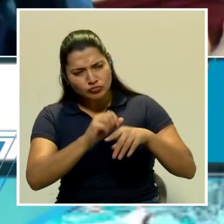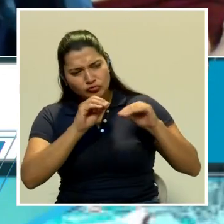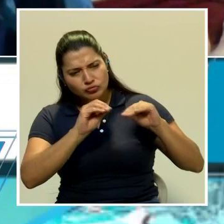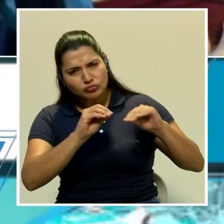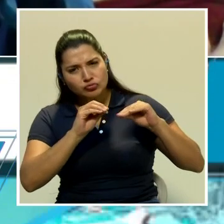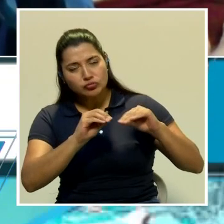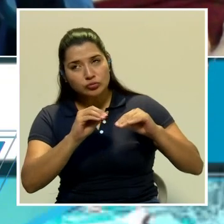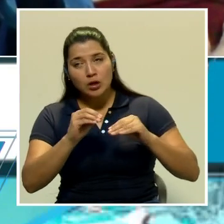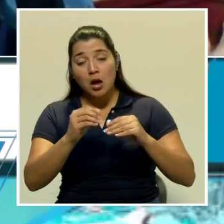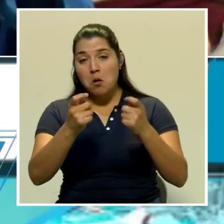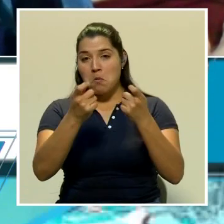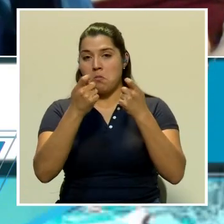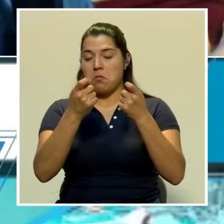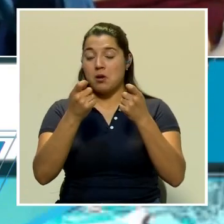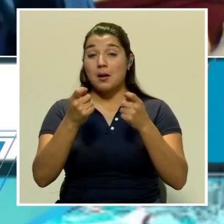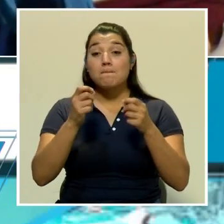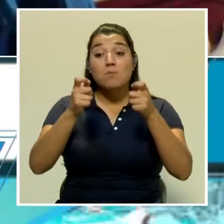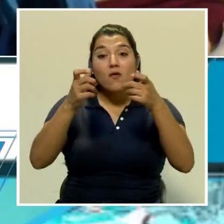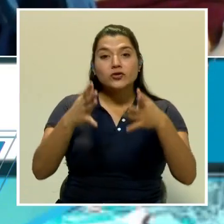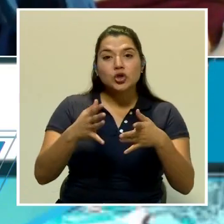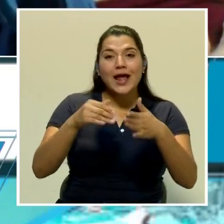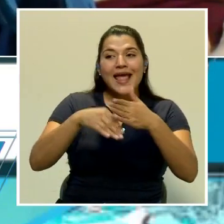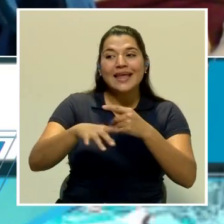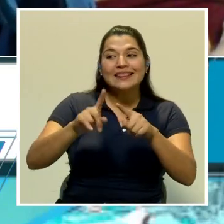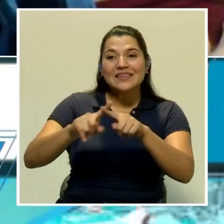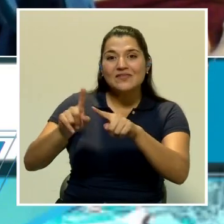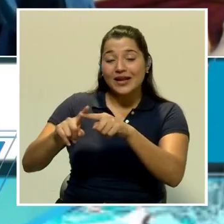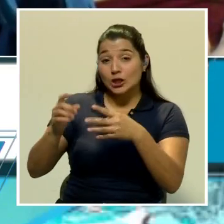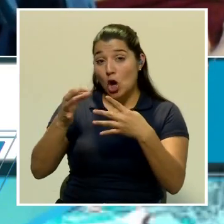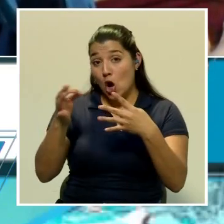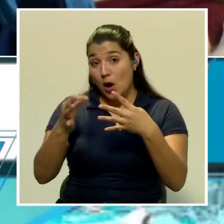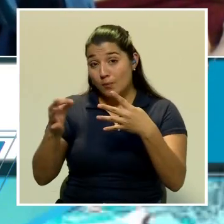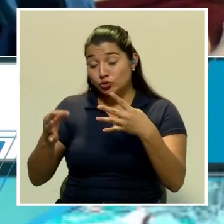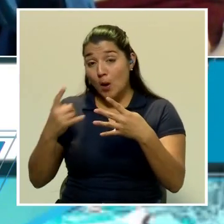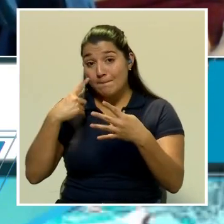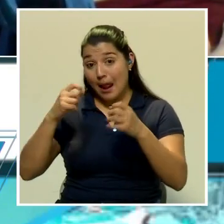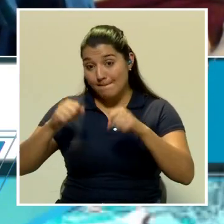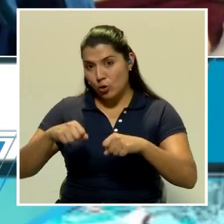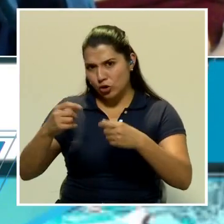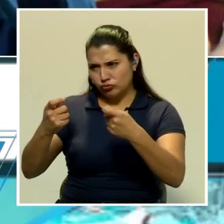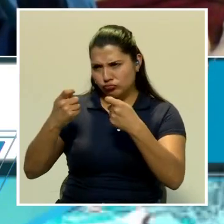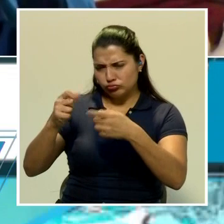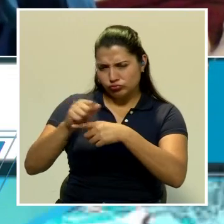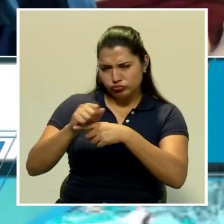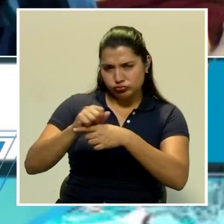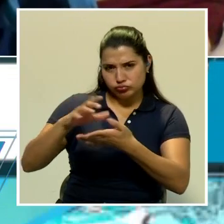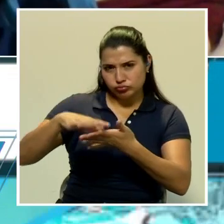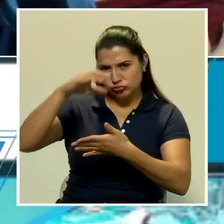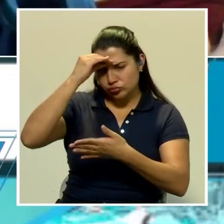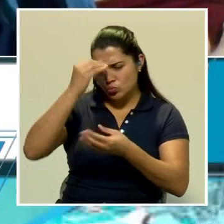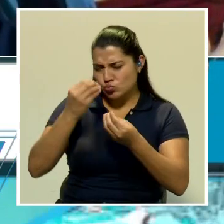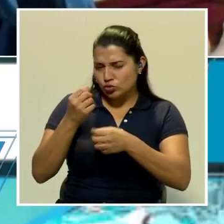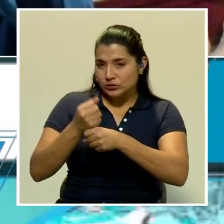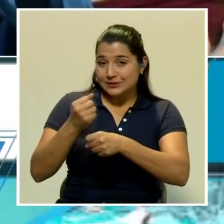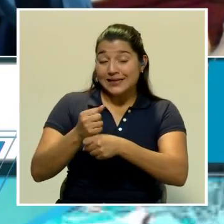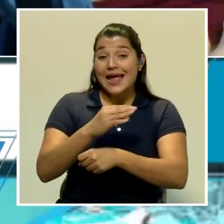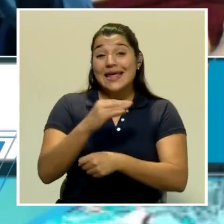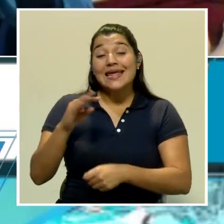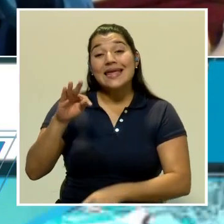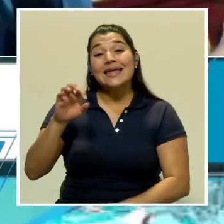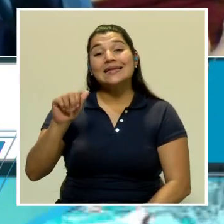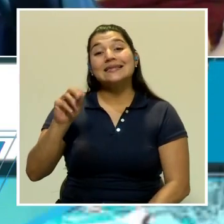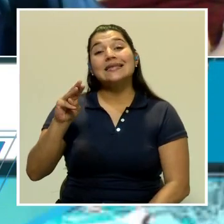tenido docentes en las diferentes ofertas de capacitación, hemos trabajado fuertemente en esto, y la plataforma Teams nos da